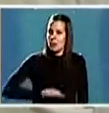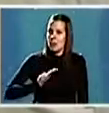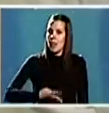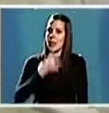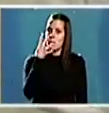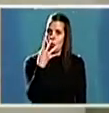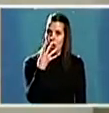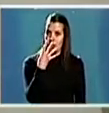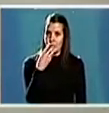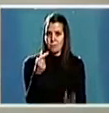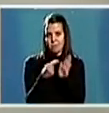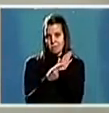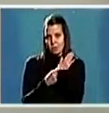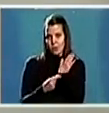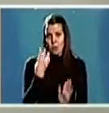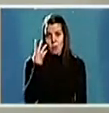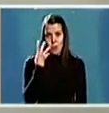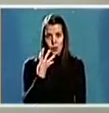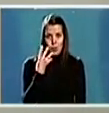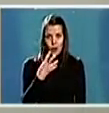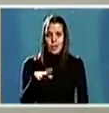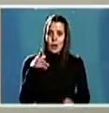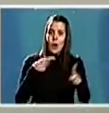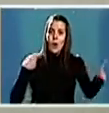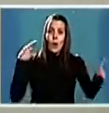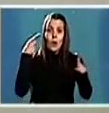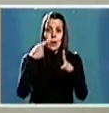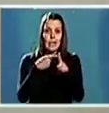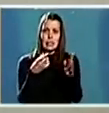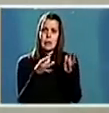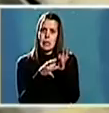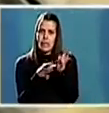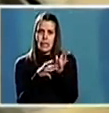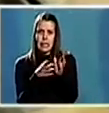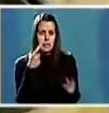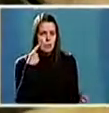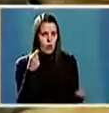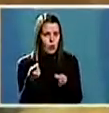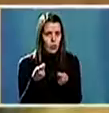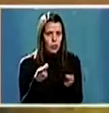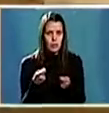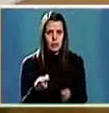ou importantes, non? É dicir, sobre todo orientado ao que é un control de calidad.